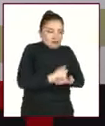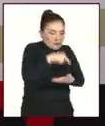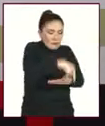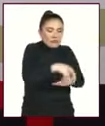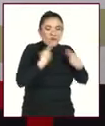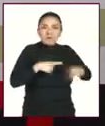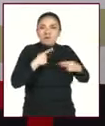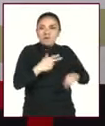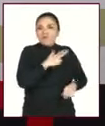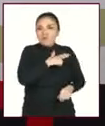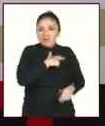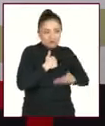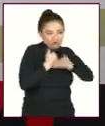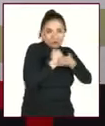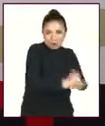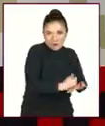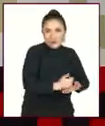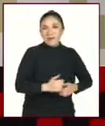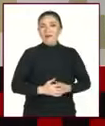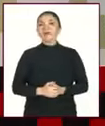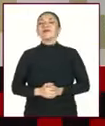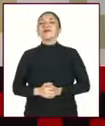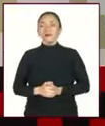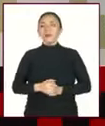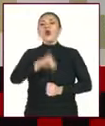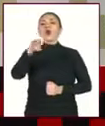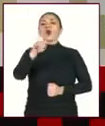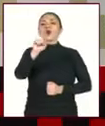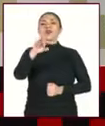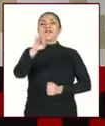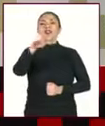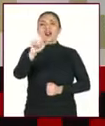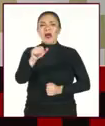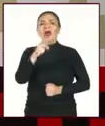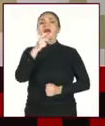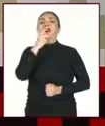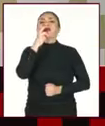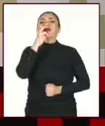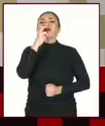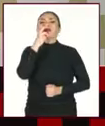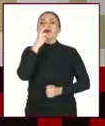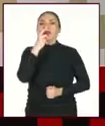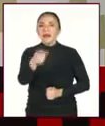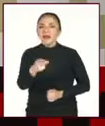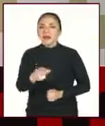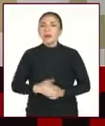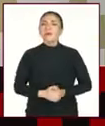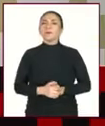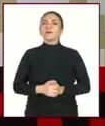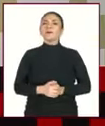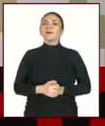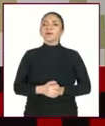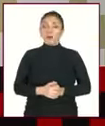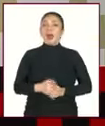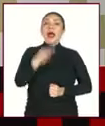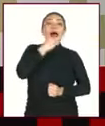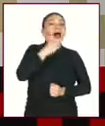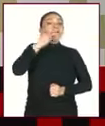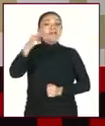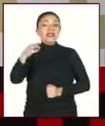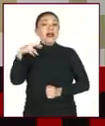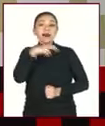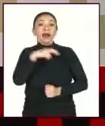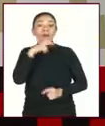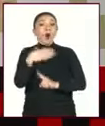estamos presentando. Sí, exacto. Josefina Fernández Mendizábal Márquez comenta, reportar inmediatamente a la ambulancia y